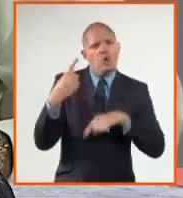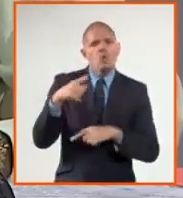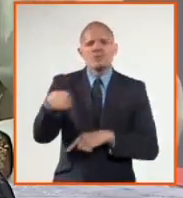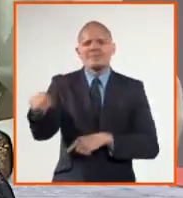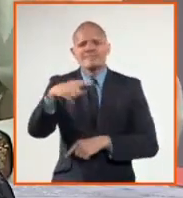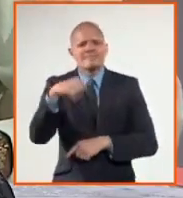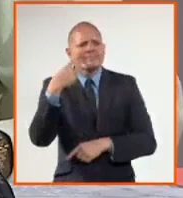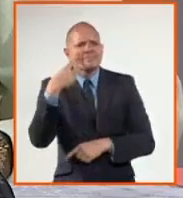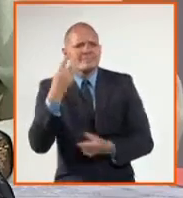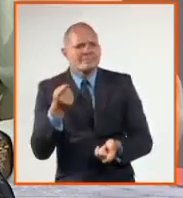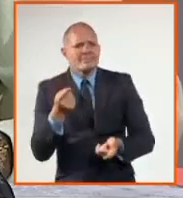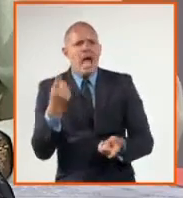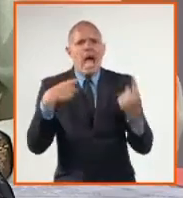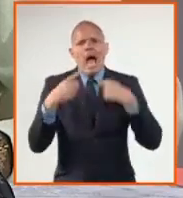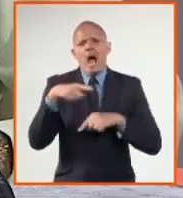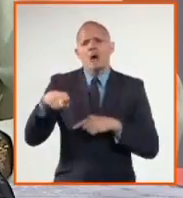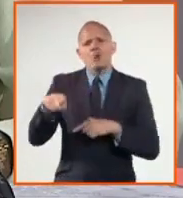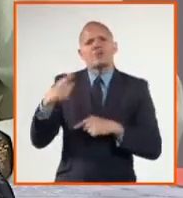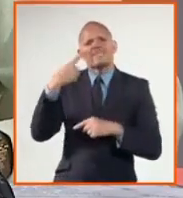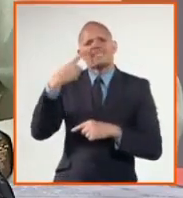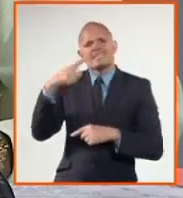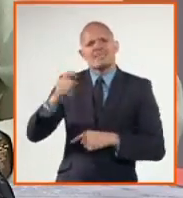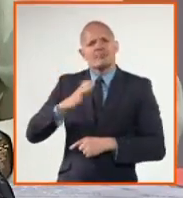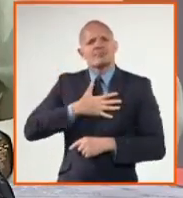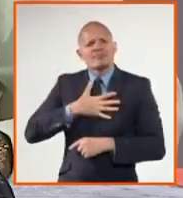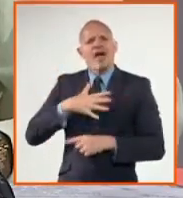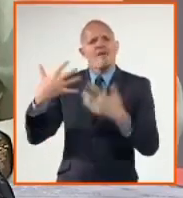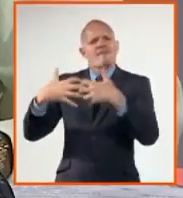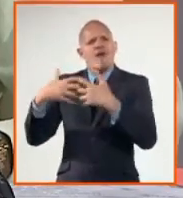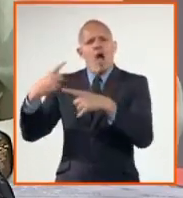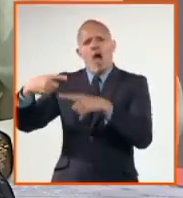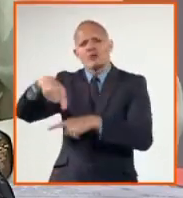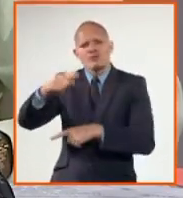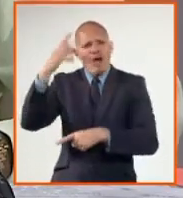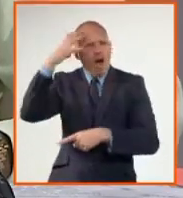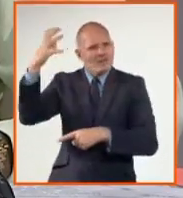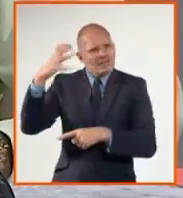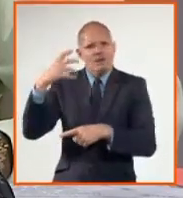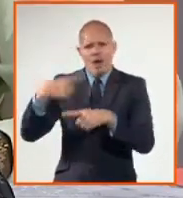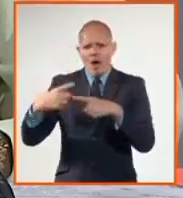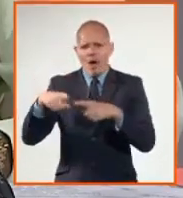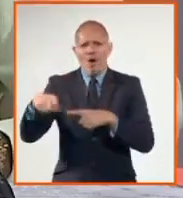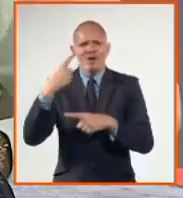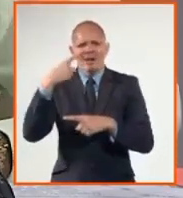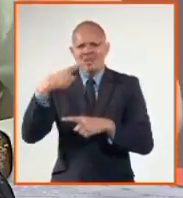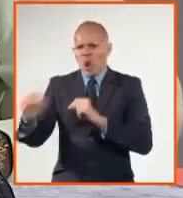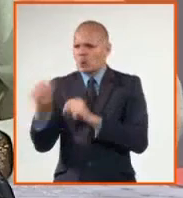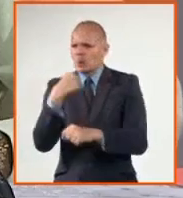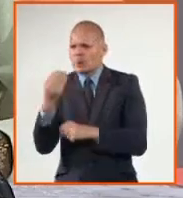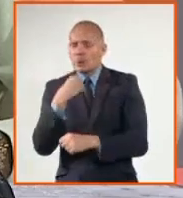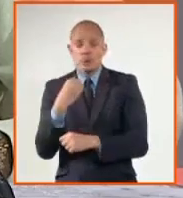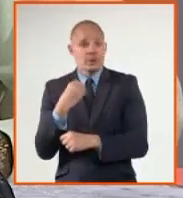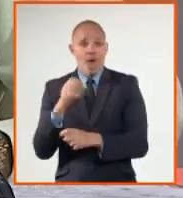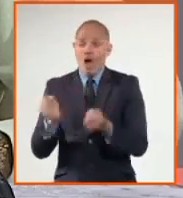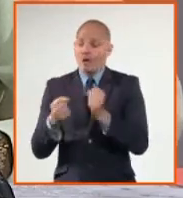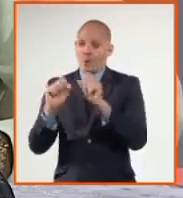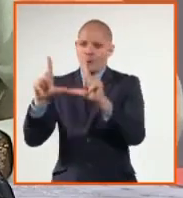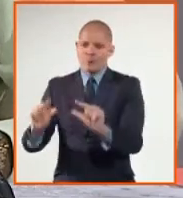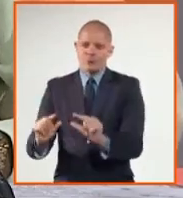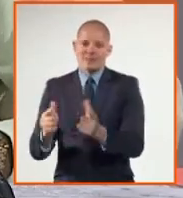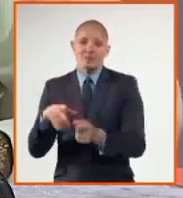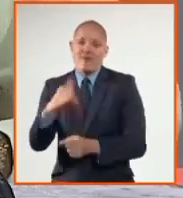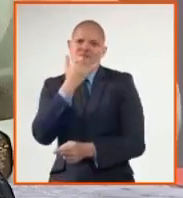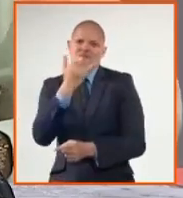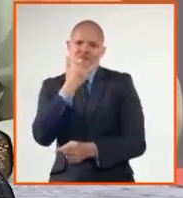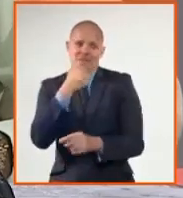los sectores que de la economía que en estos momentos están influyendo de una manera no favorable